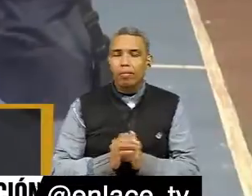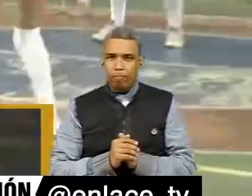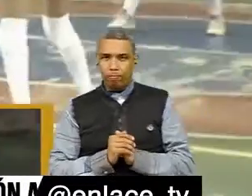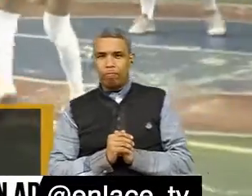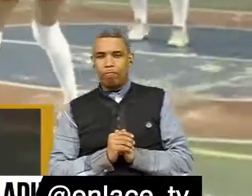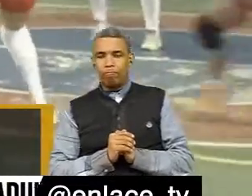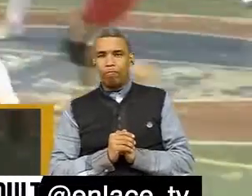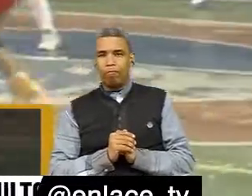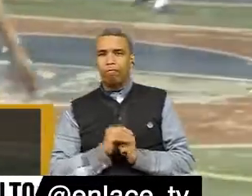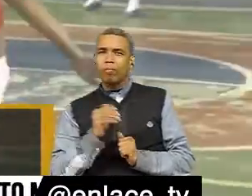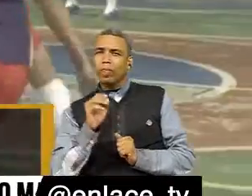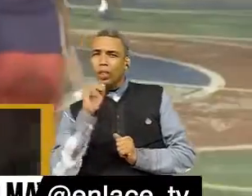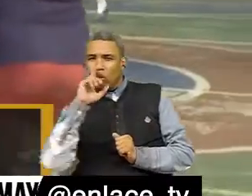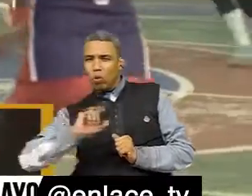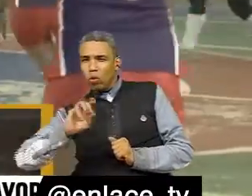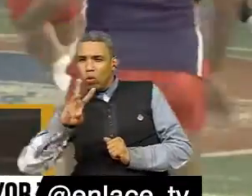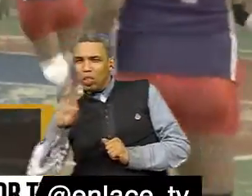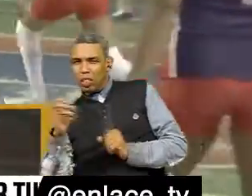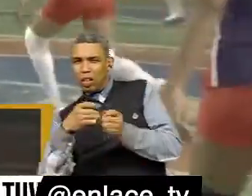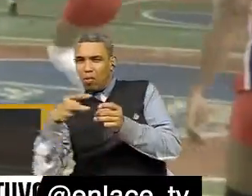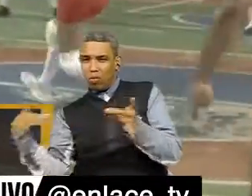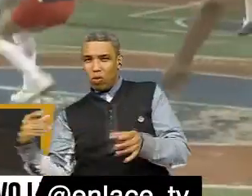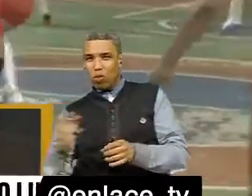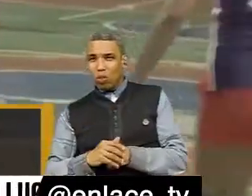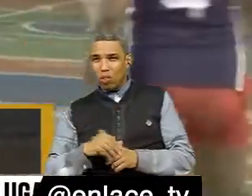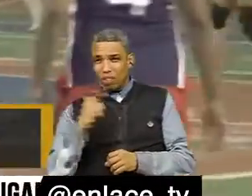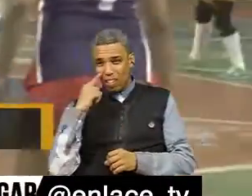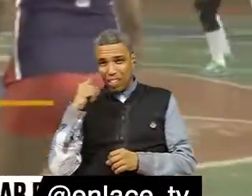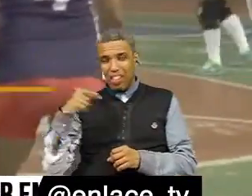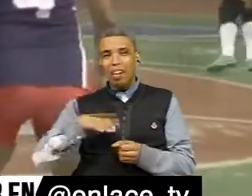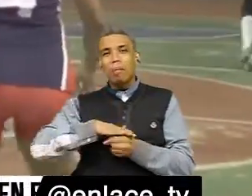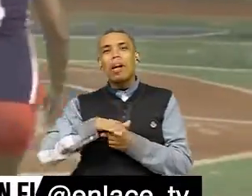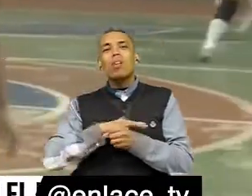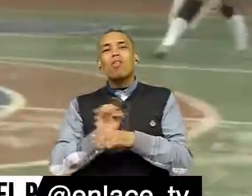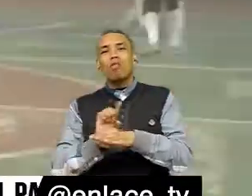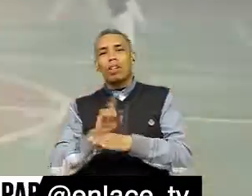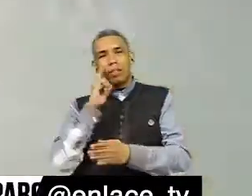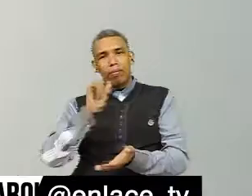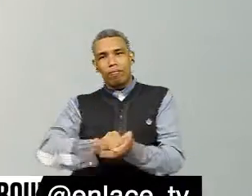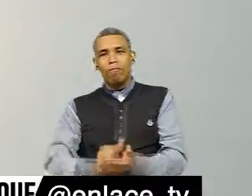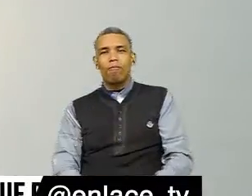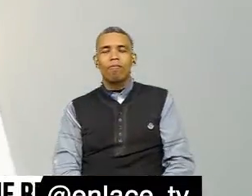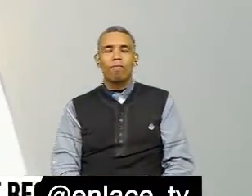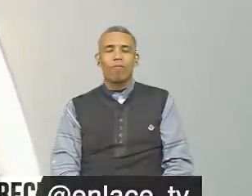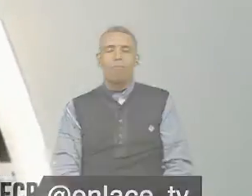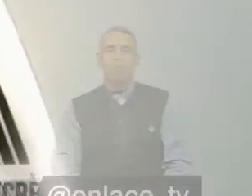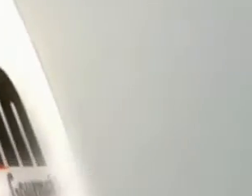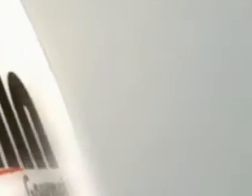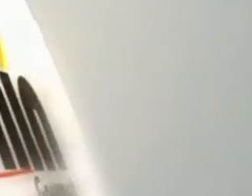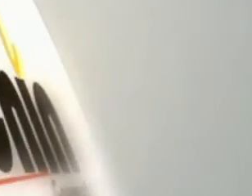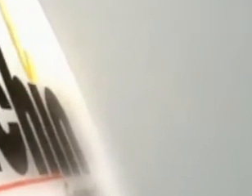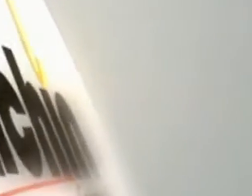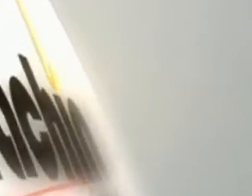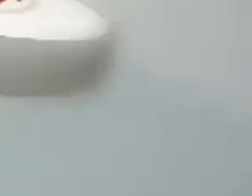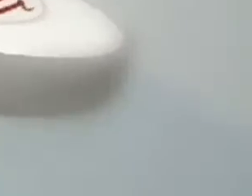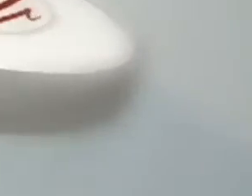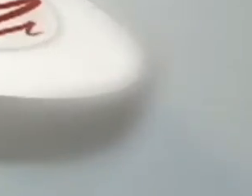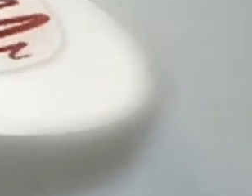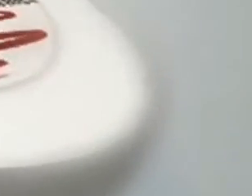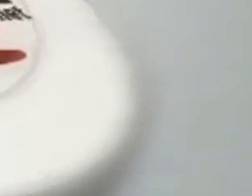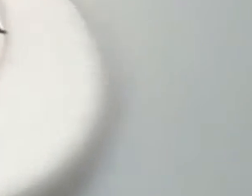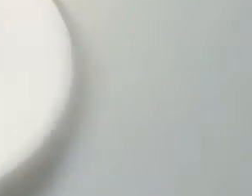se jugarán el 30 de julio en la remodelada polideportiva del barrio La Floresta. Hasta aquí los deportes, con el patrocinio